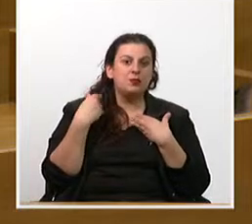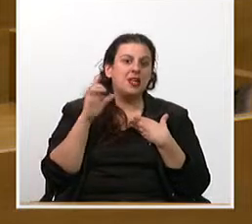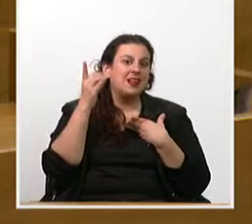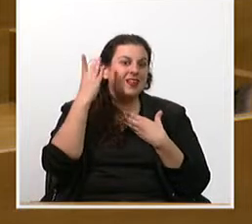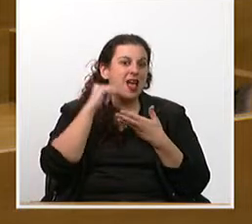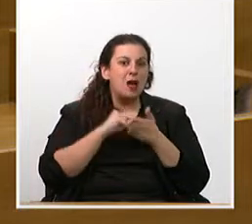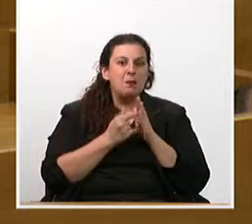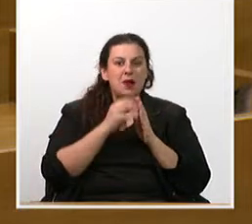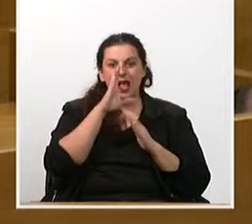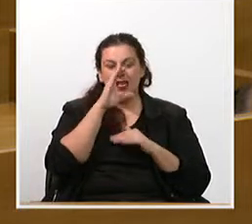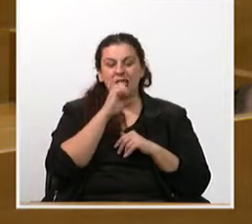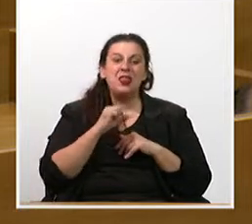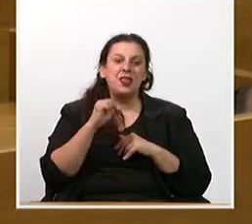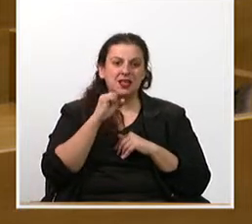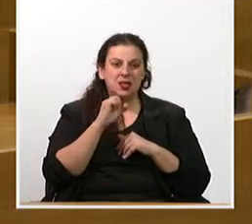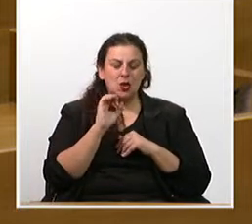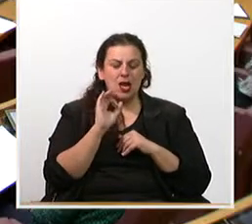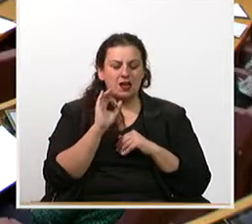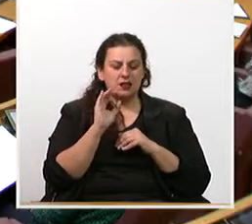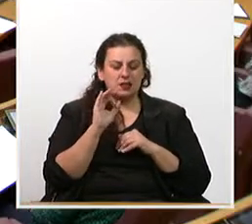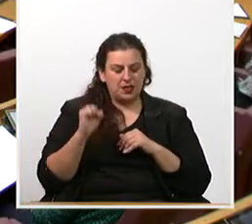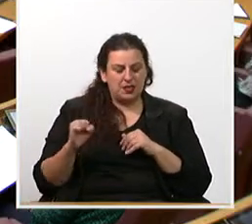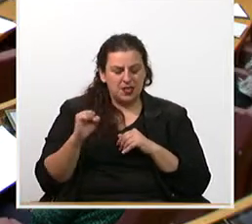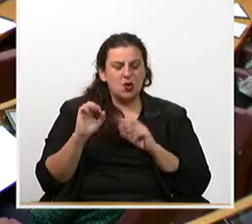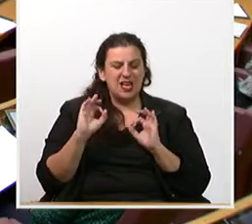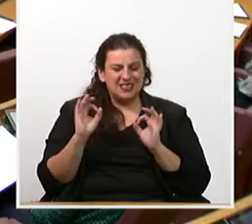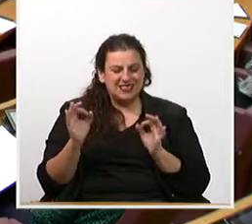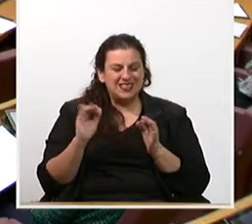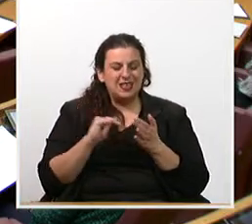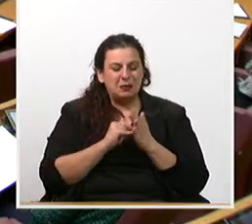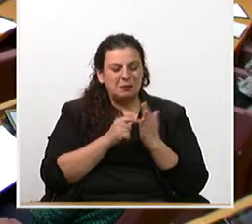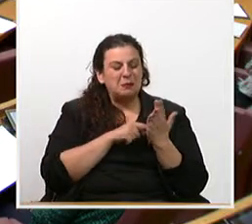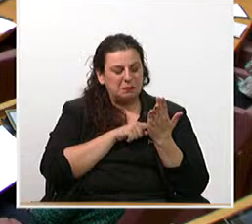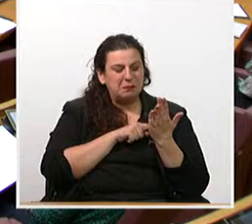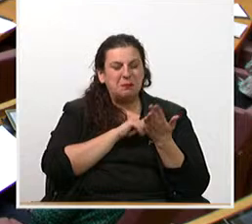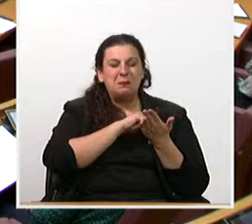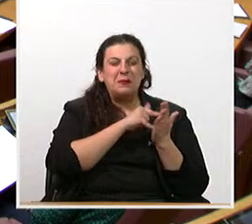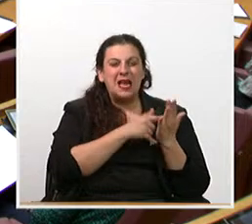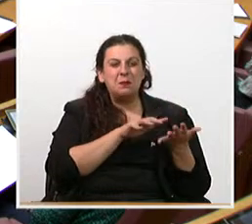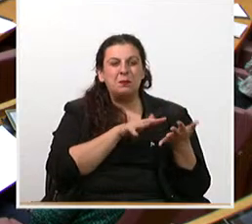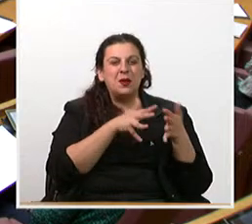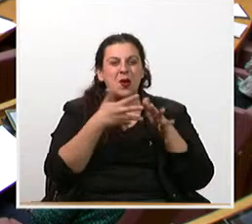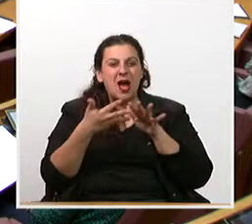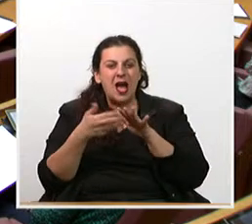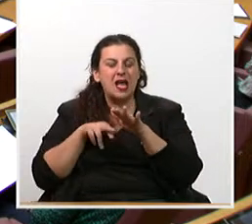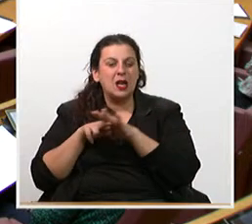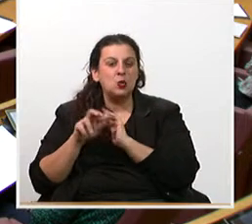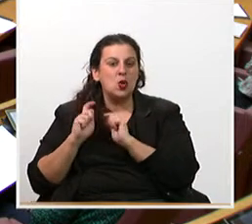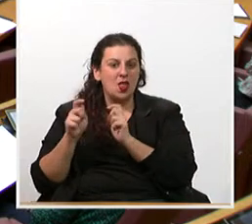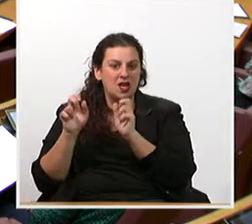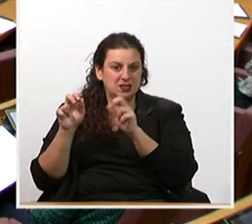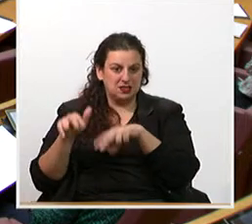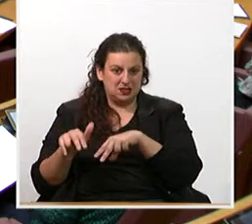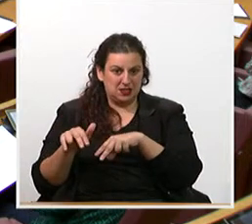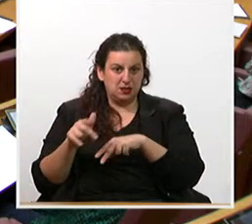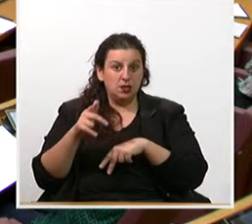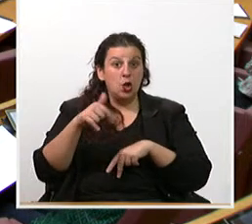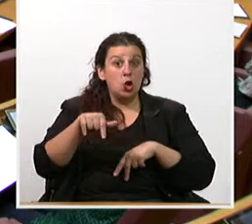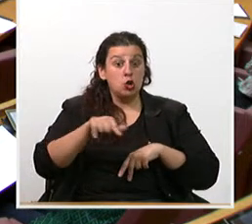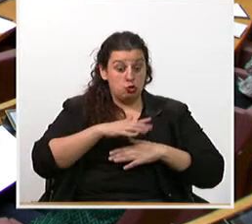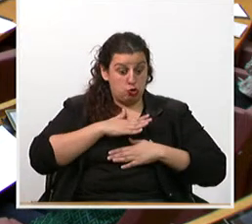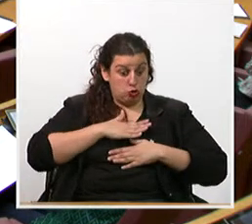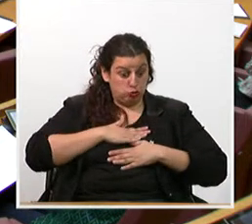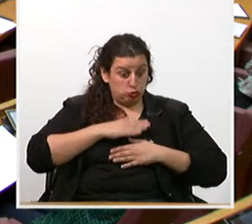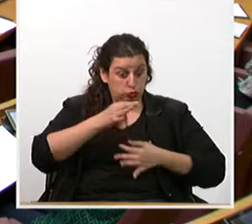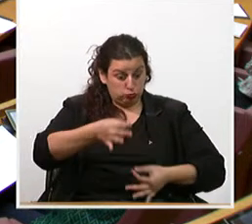citrícola que sí lo plantean pero luego se olvidan de desarrollarlo y de dotarlo nosotros lo valoraremos tenemos